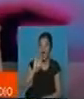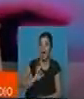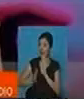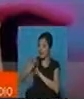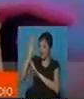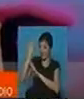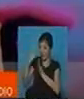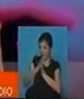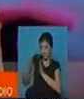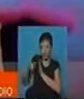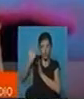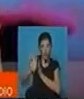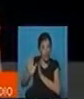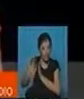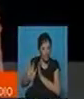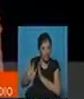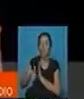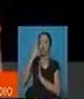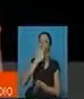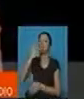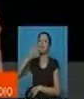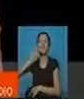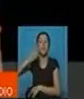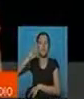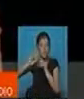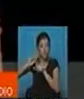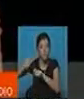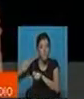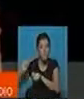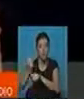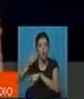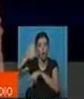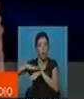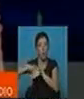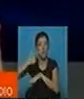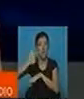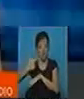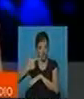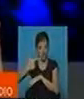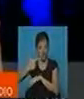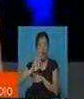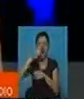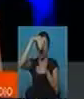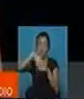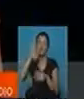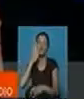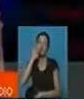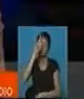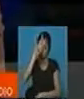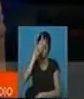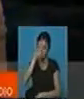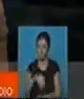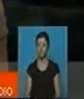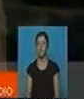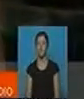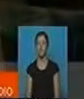pasado, hubo 33.000 muertos con armas dentro de los Estados Unidos. Esta es una sociedad